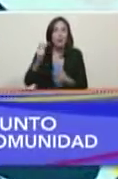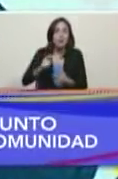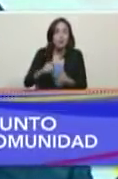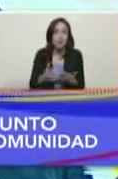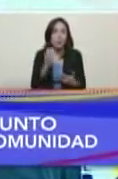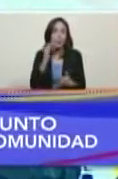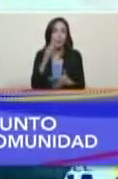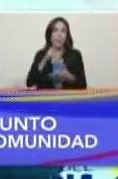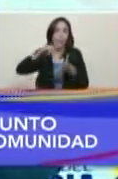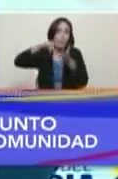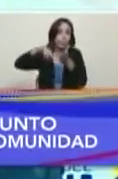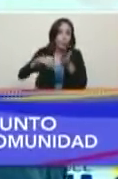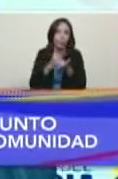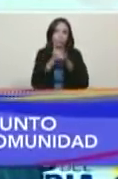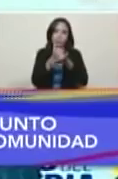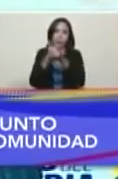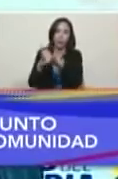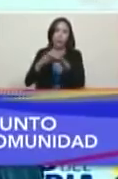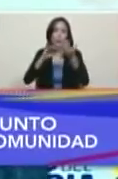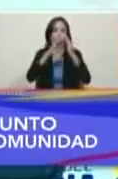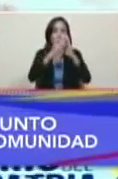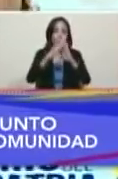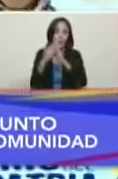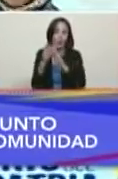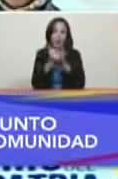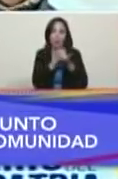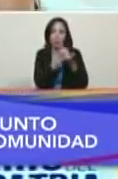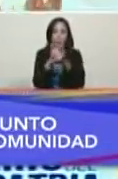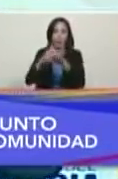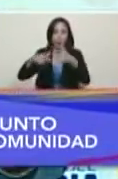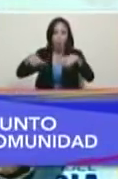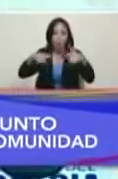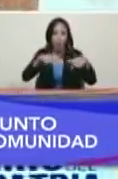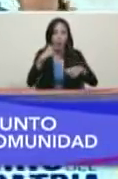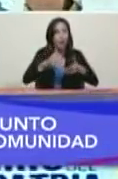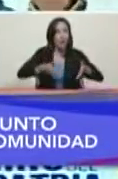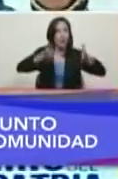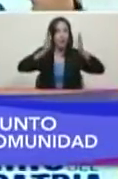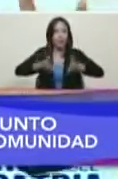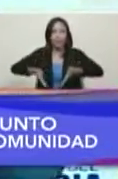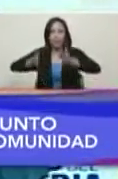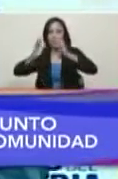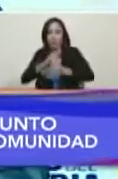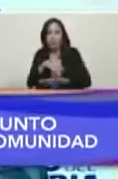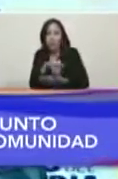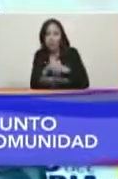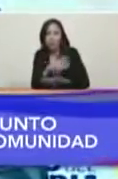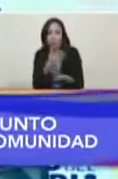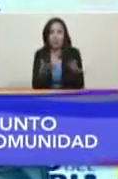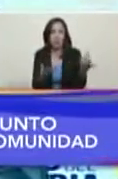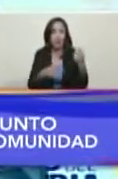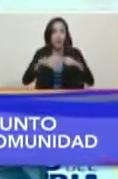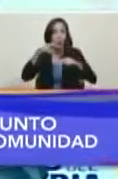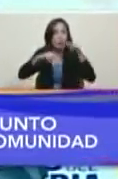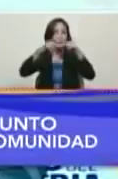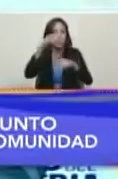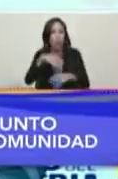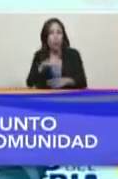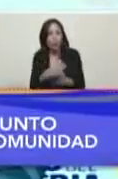real en la comunidad, la ubicación del edificio, de las casas que vamos a construir, dónde deben